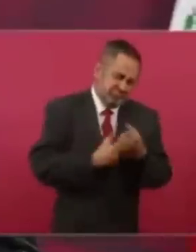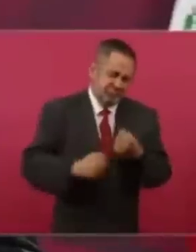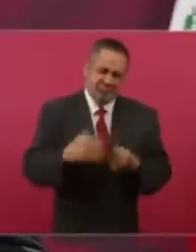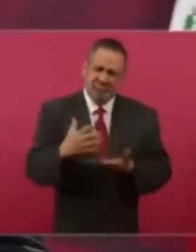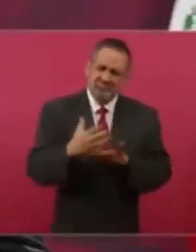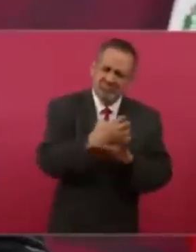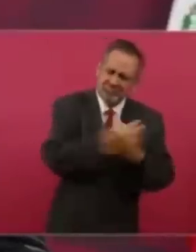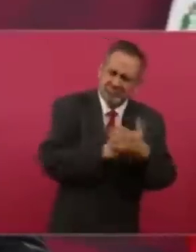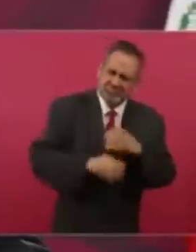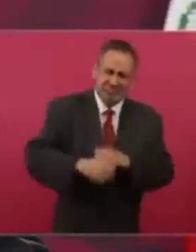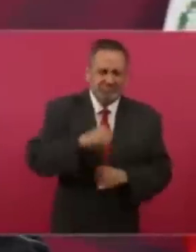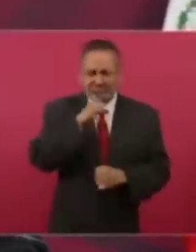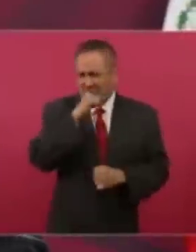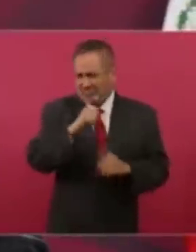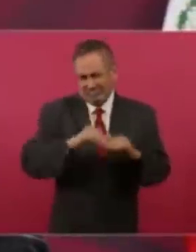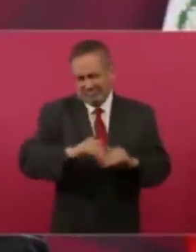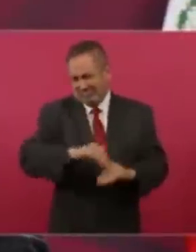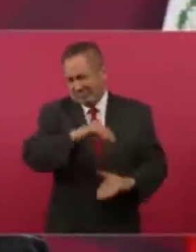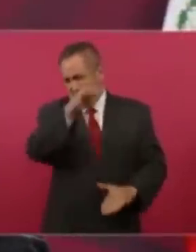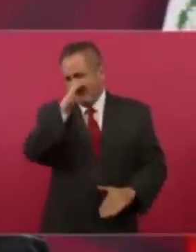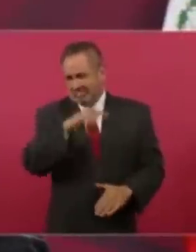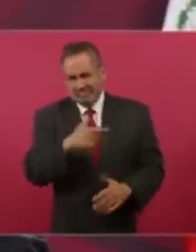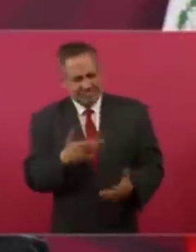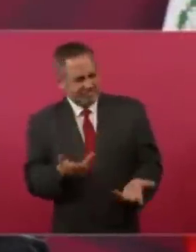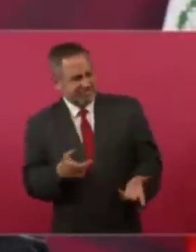sueldos elevadísimos?